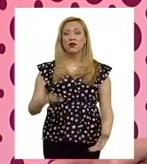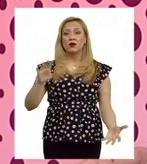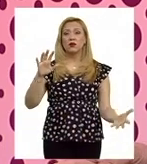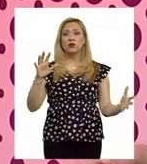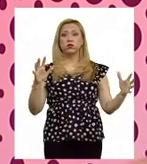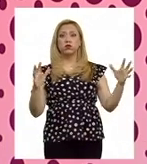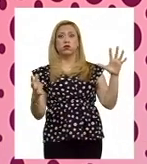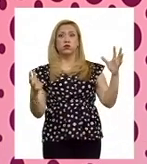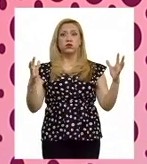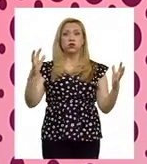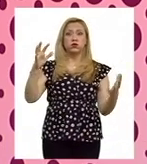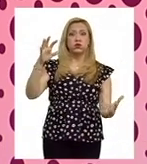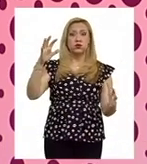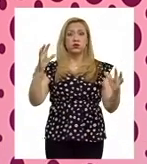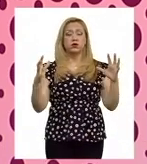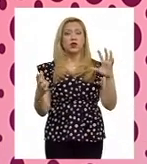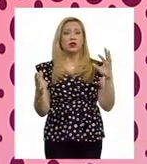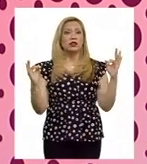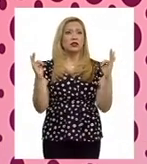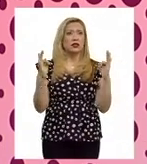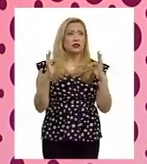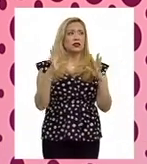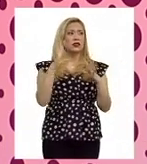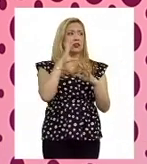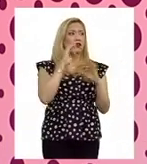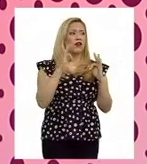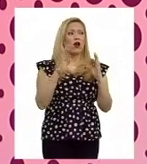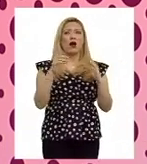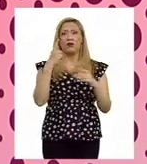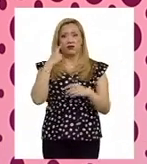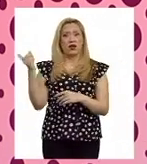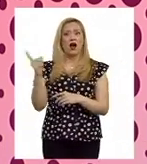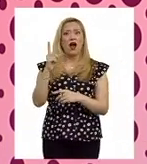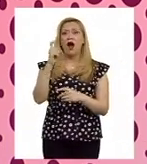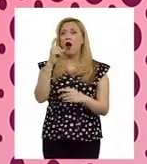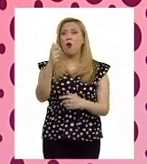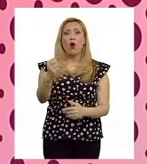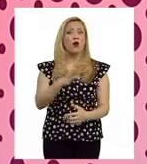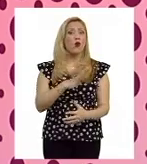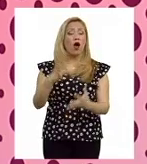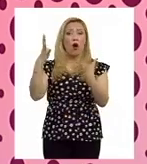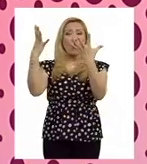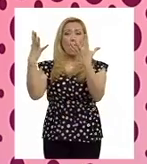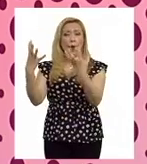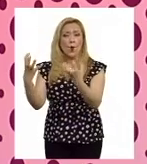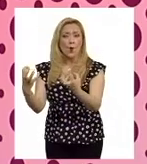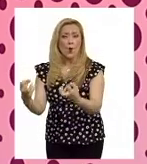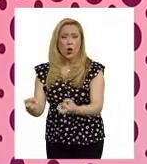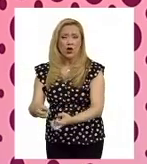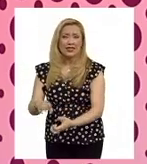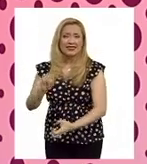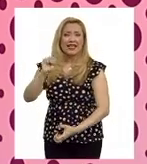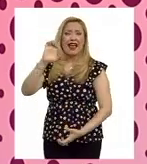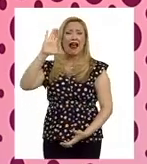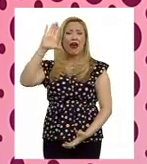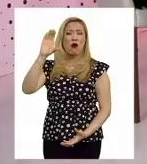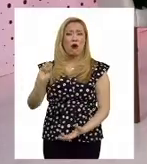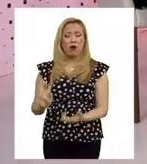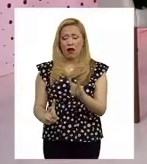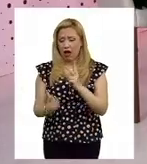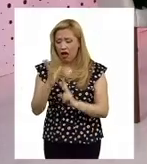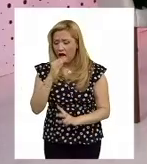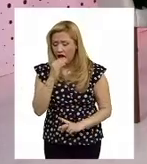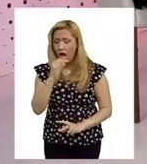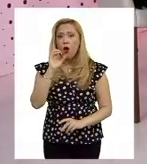ejemplo, mencionemos las tremendas sequías, ¿no? O las inundaciones, o la escasez de aguas, que hace